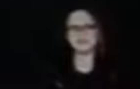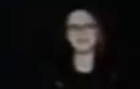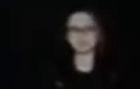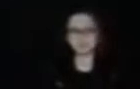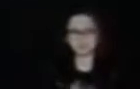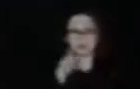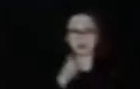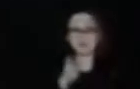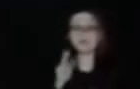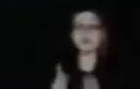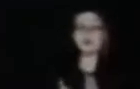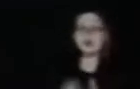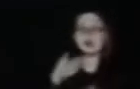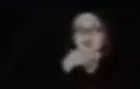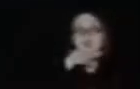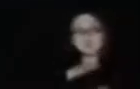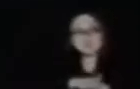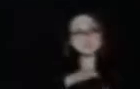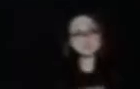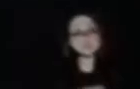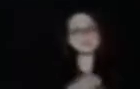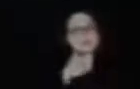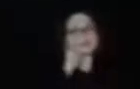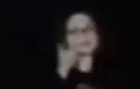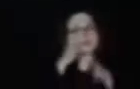Por eso insisto,